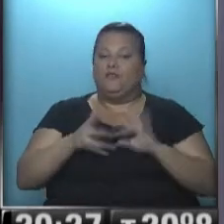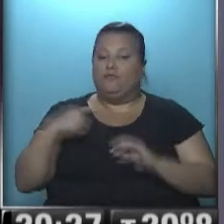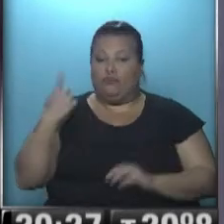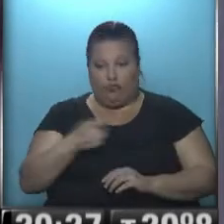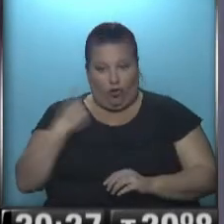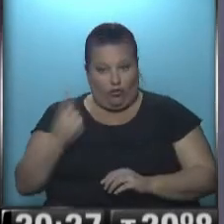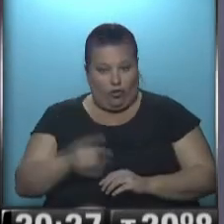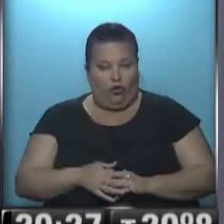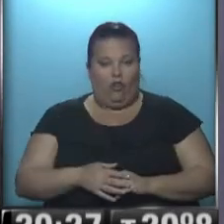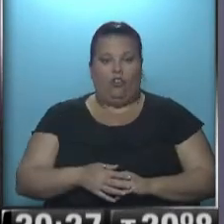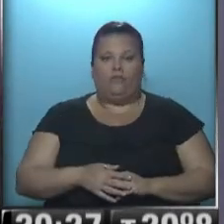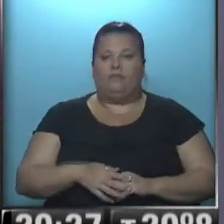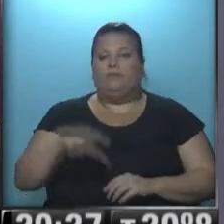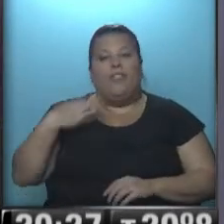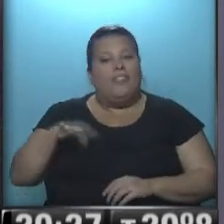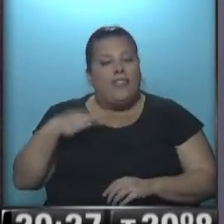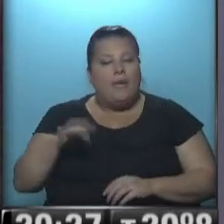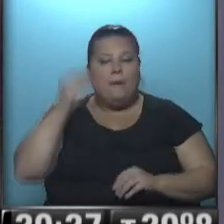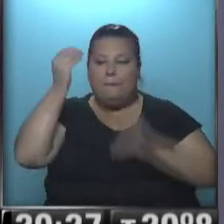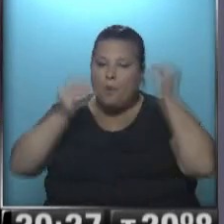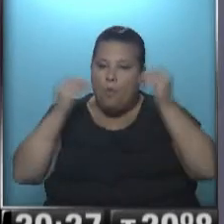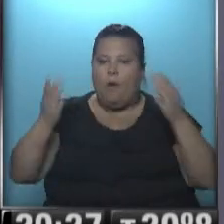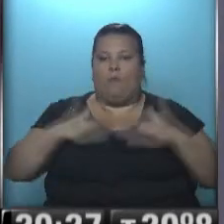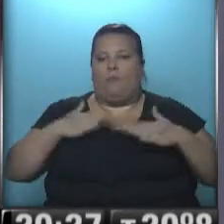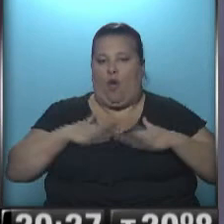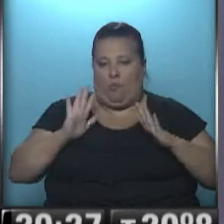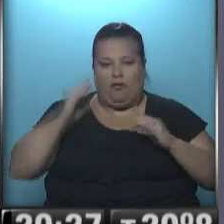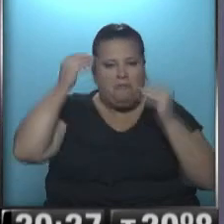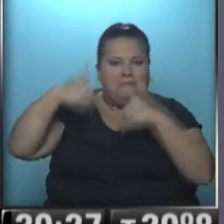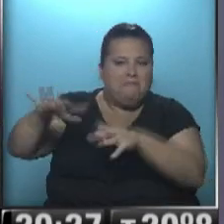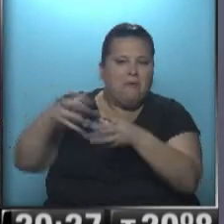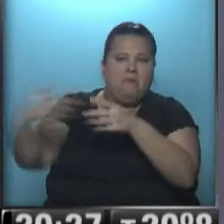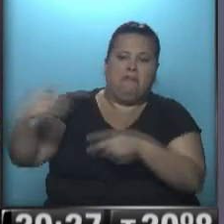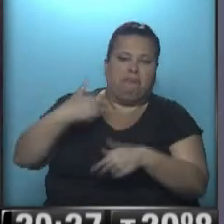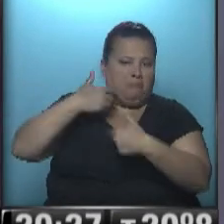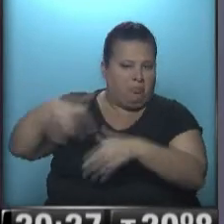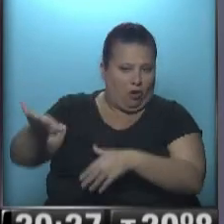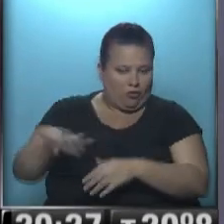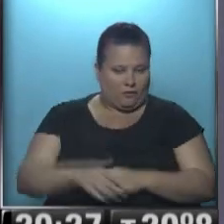nosotros nos debemos siempre preocupar por lo nuestro y no por lo que haga la oposición.